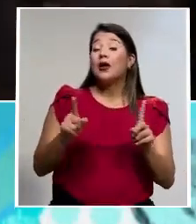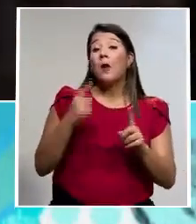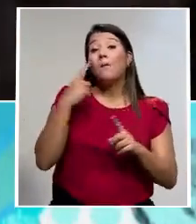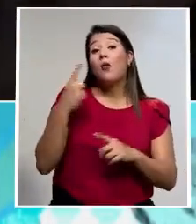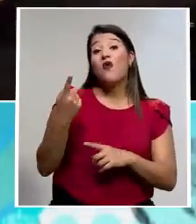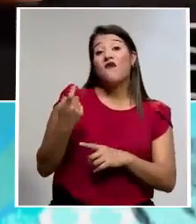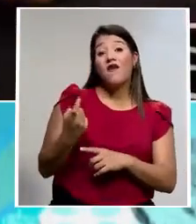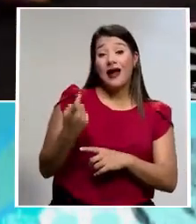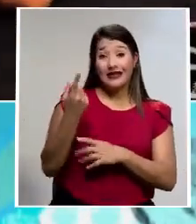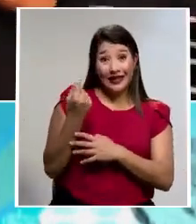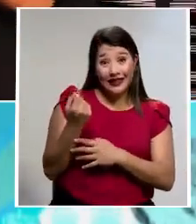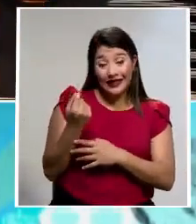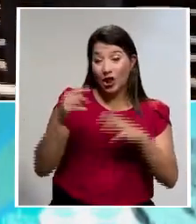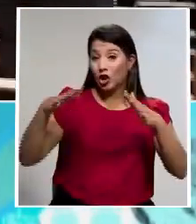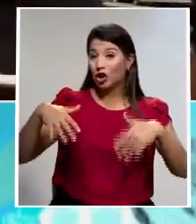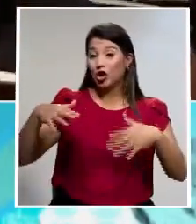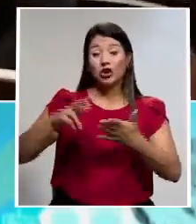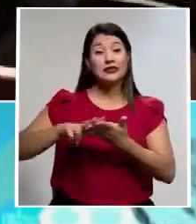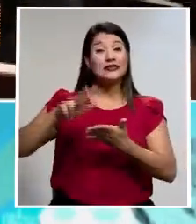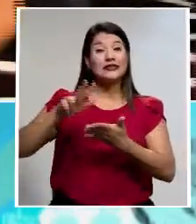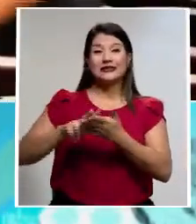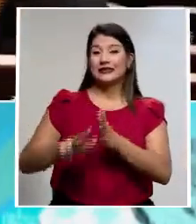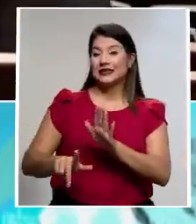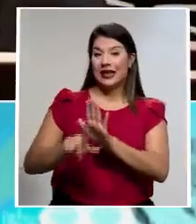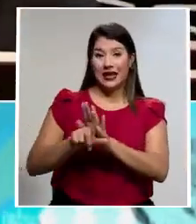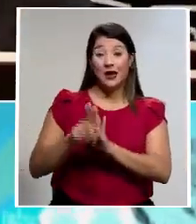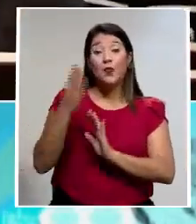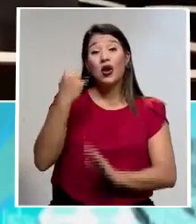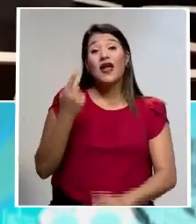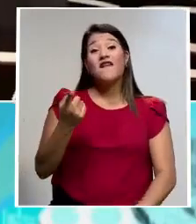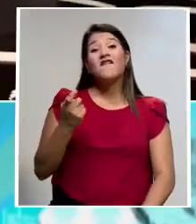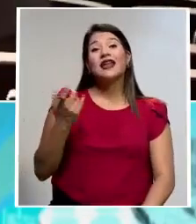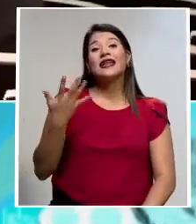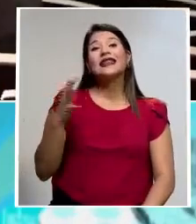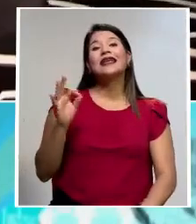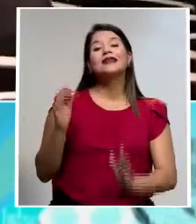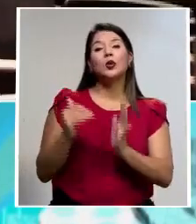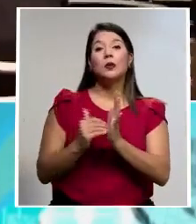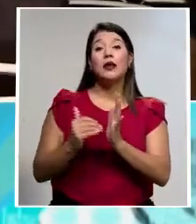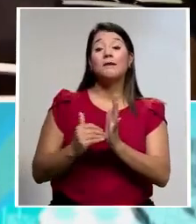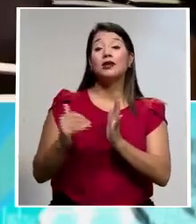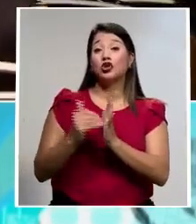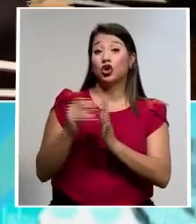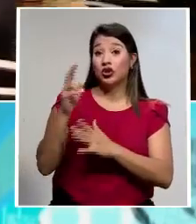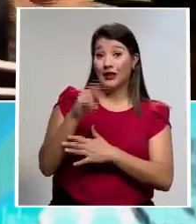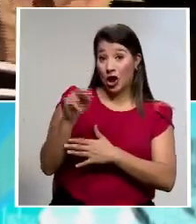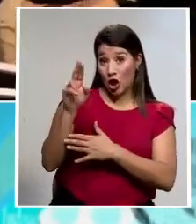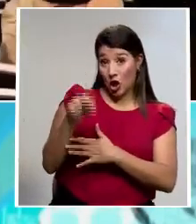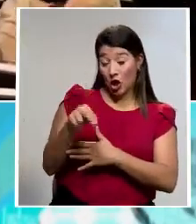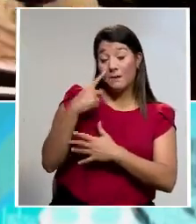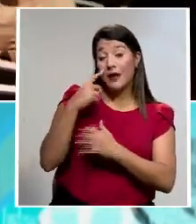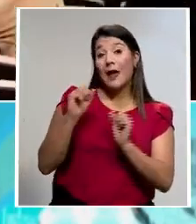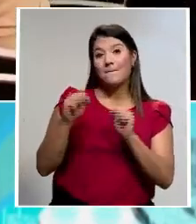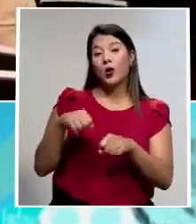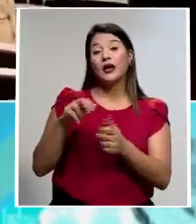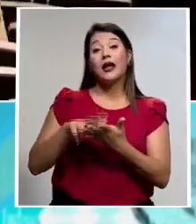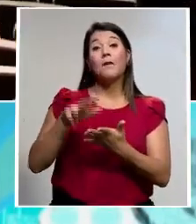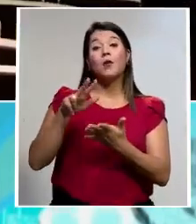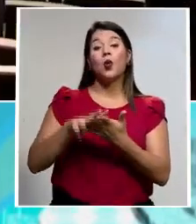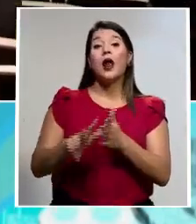recursos, específicamente por falta de 19 mil millones de colones, que es lo que se ocupa de presupuesto para poder que entre en